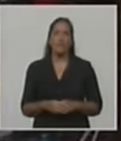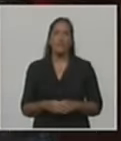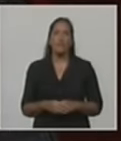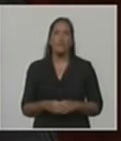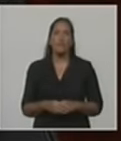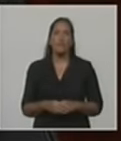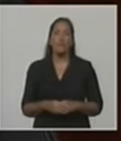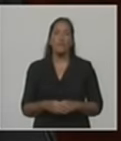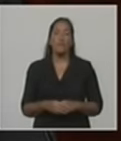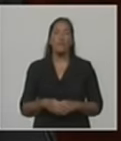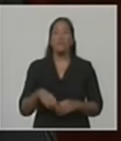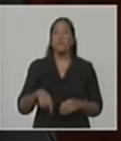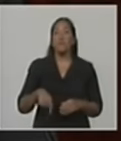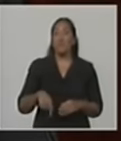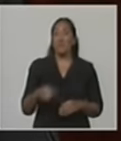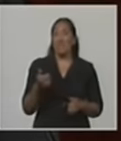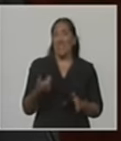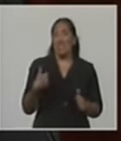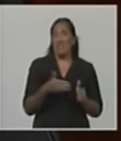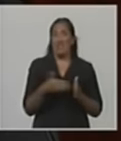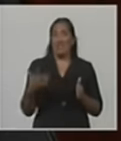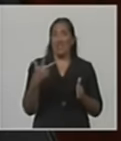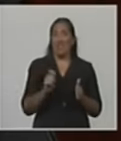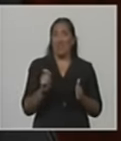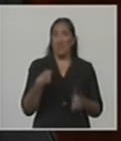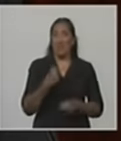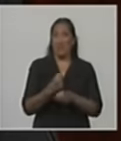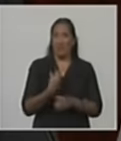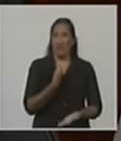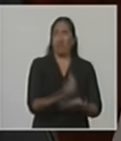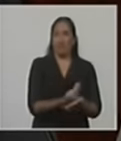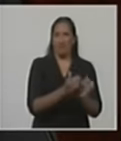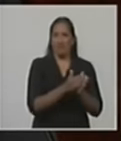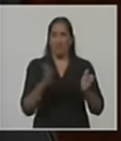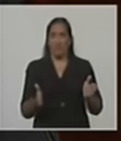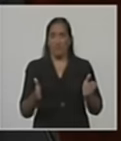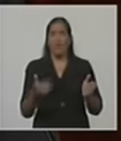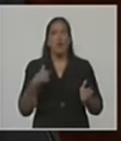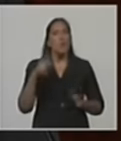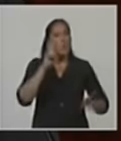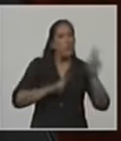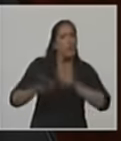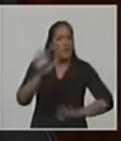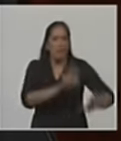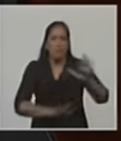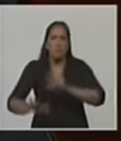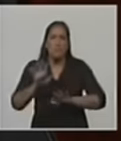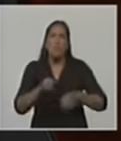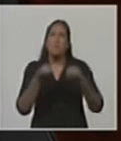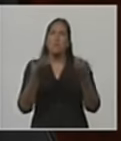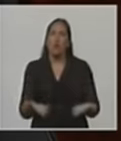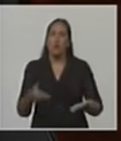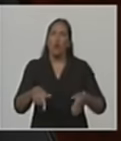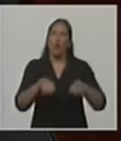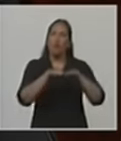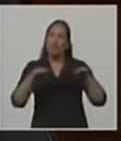En estos casi 3 meses de gestión, trabajamos para normalizar nuestro país, enfrentando desafíos en lo social,